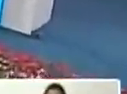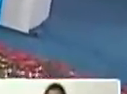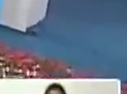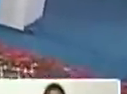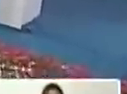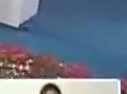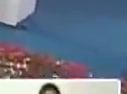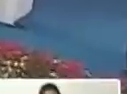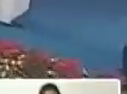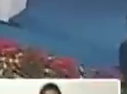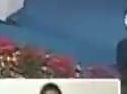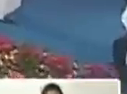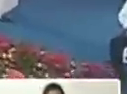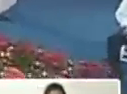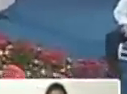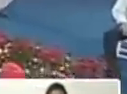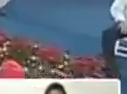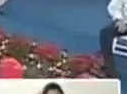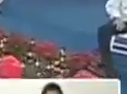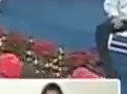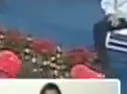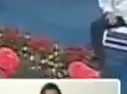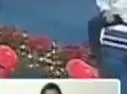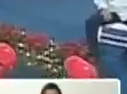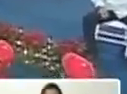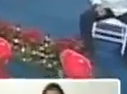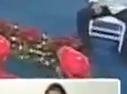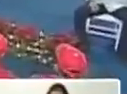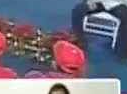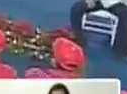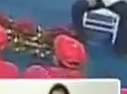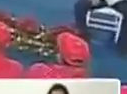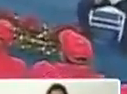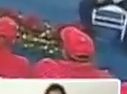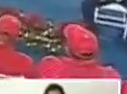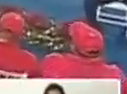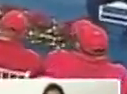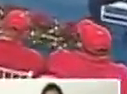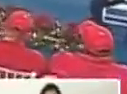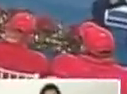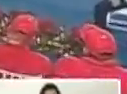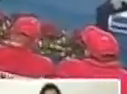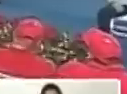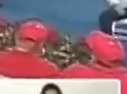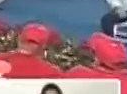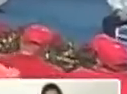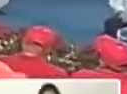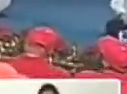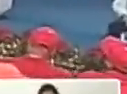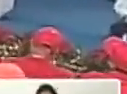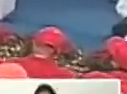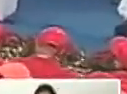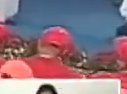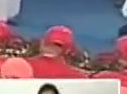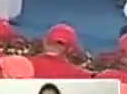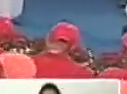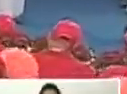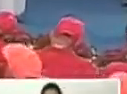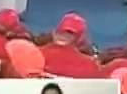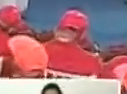Chávez. Lo había elegido presidente el 6 de diciembre del 98,